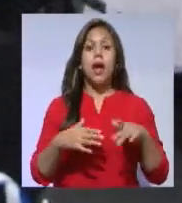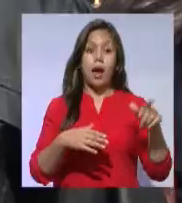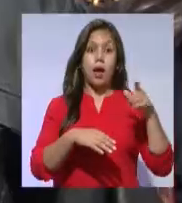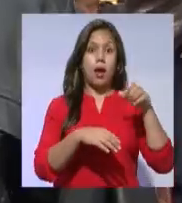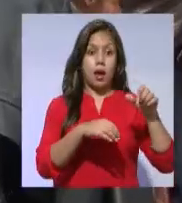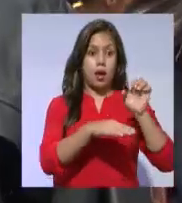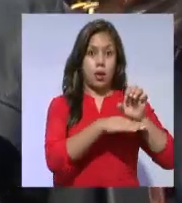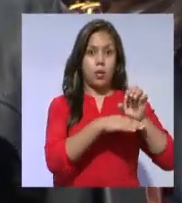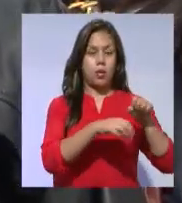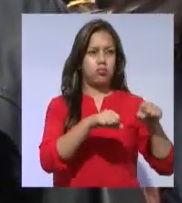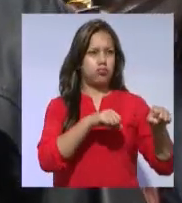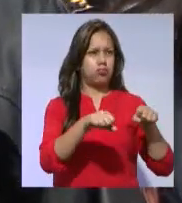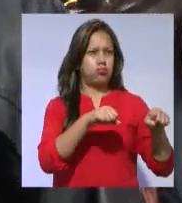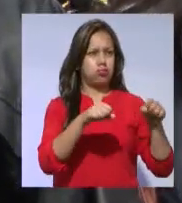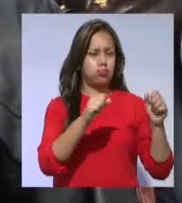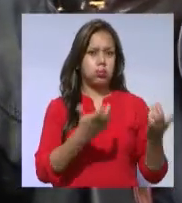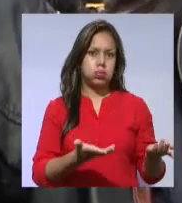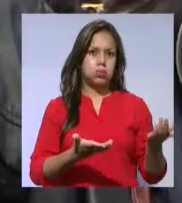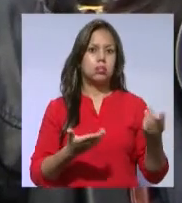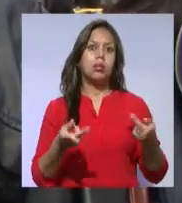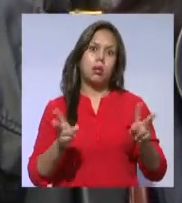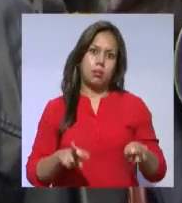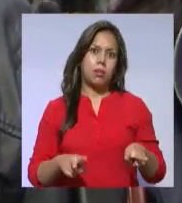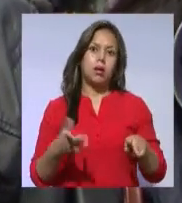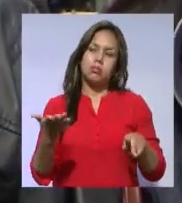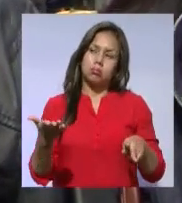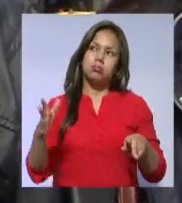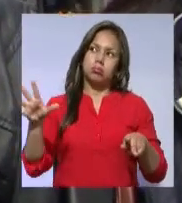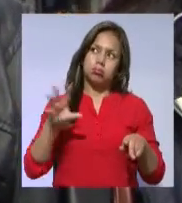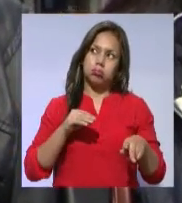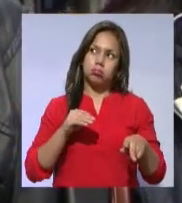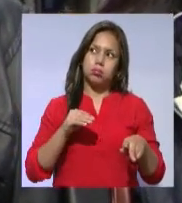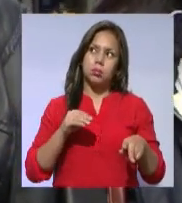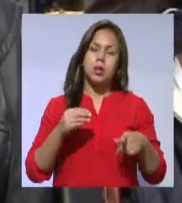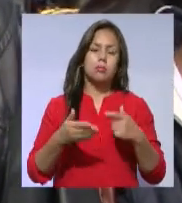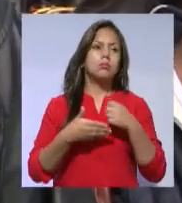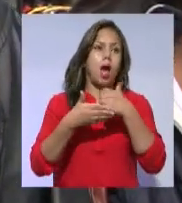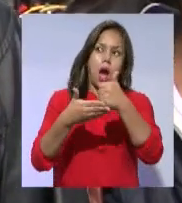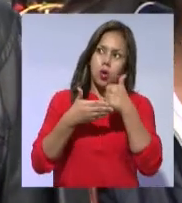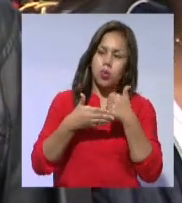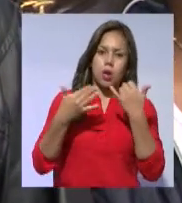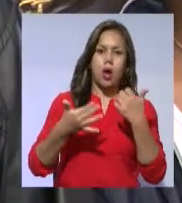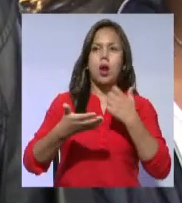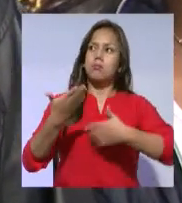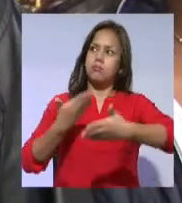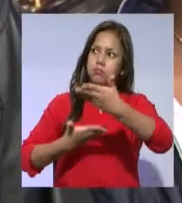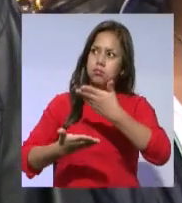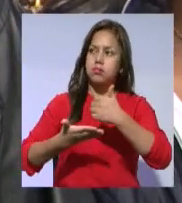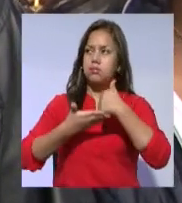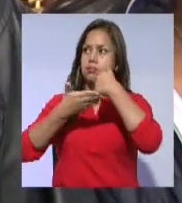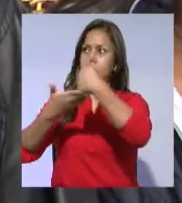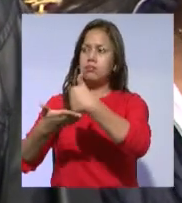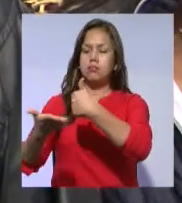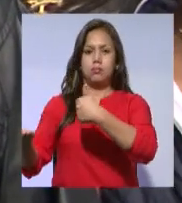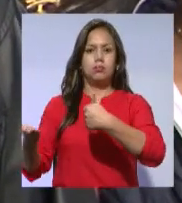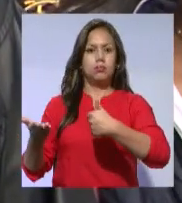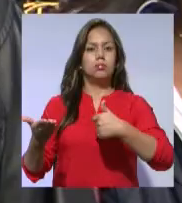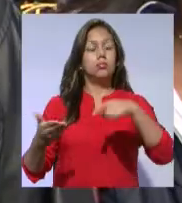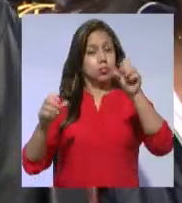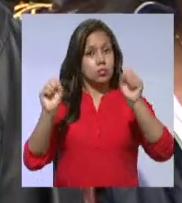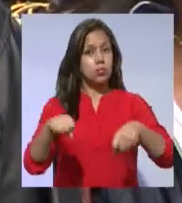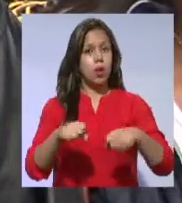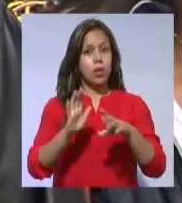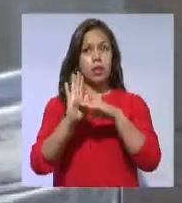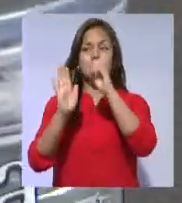terremoto obviamente organiza brigadas y diferentes lugares y provincias así como se lo hizo aquí y estoy seguro que hay mucha gente que puede